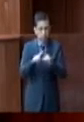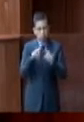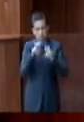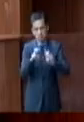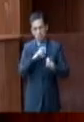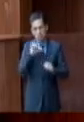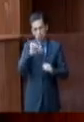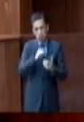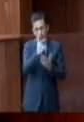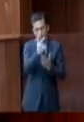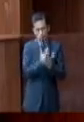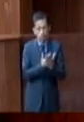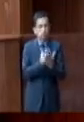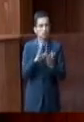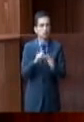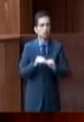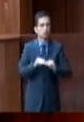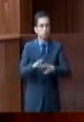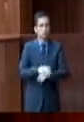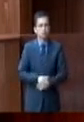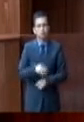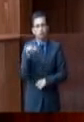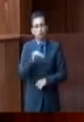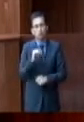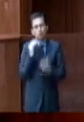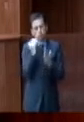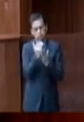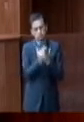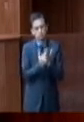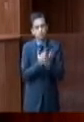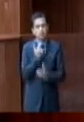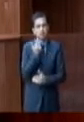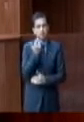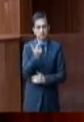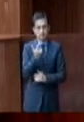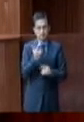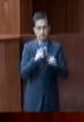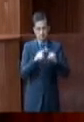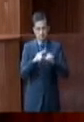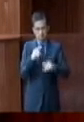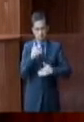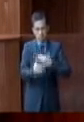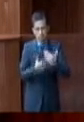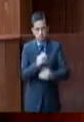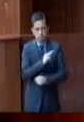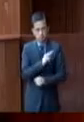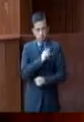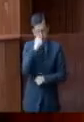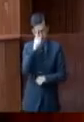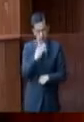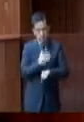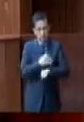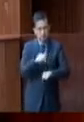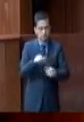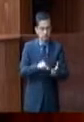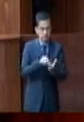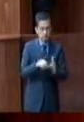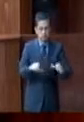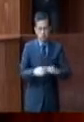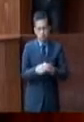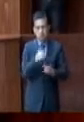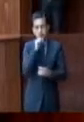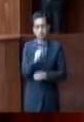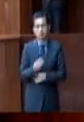aviso de sesión pública que en esta ocasión constan de siete procedimientos especiales sancionadores de órgano central y tres